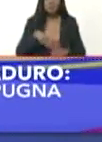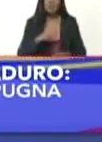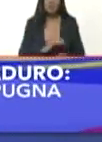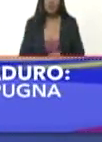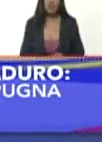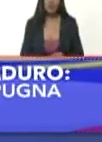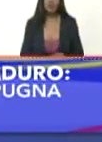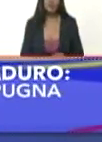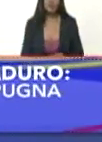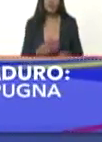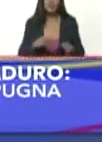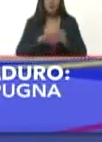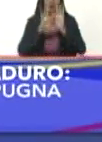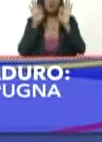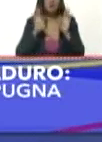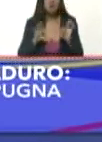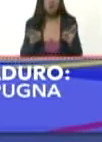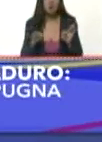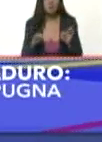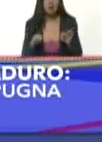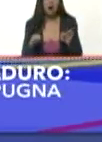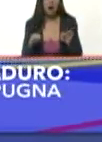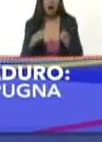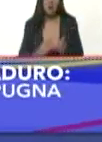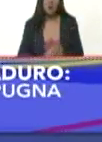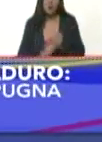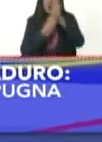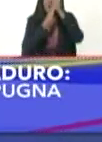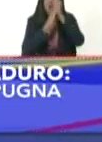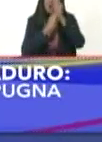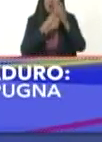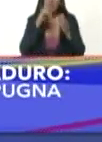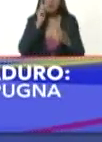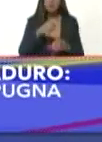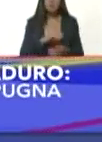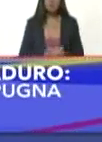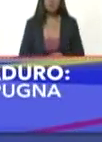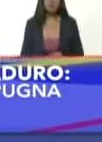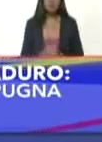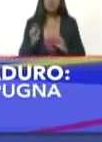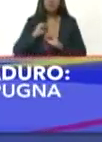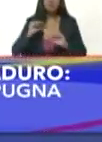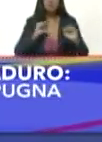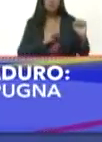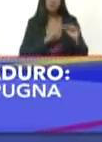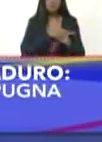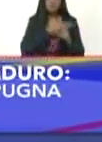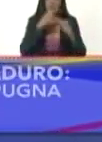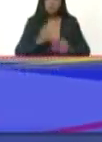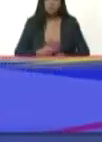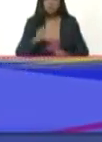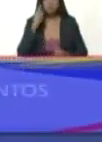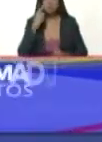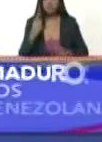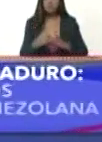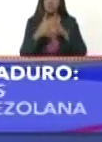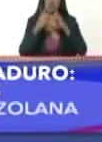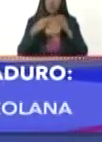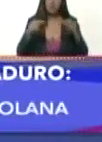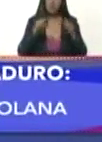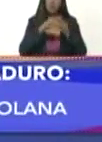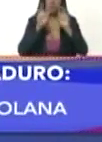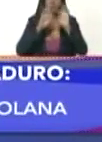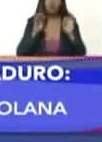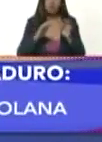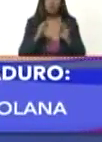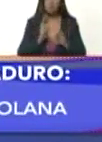la definición de los mandos y luego el despliegue de las fuerzas para enfrentar al